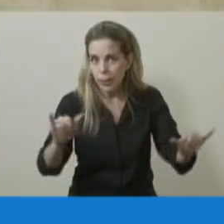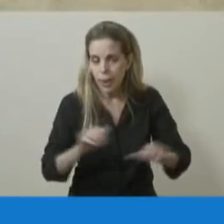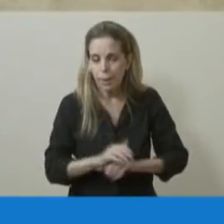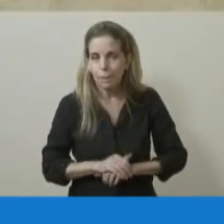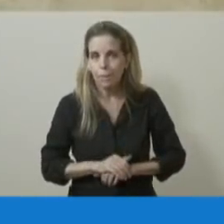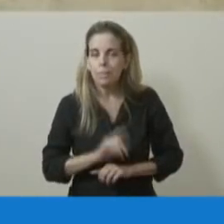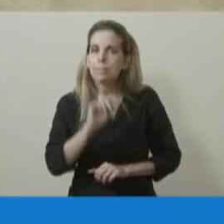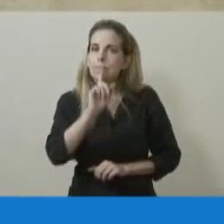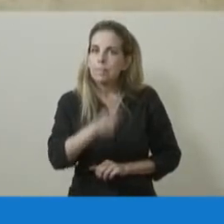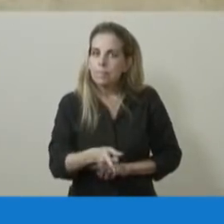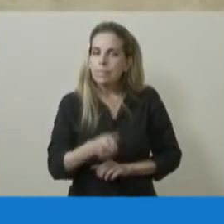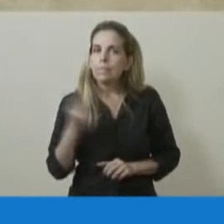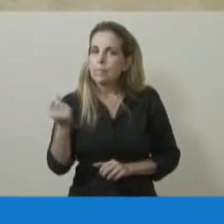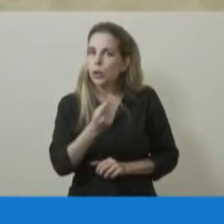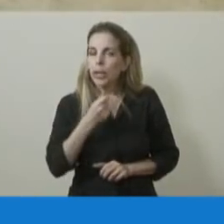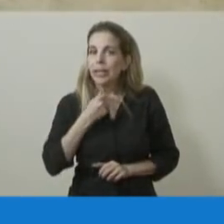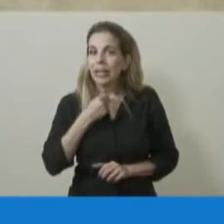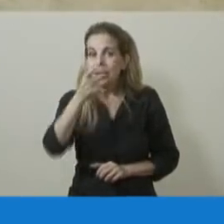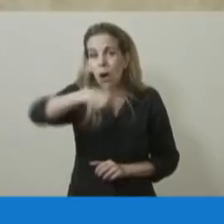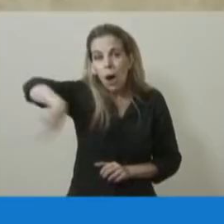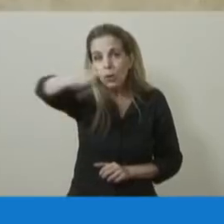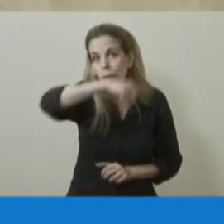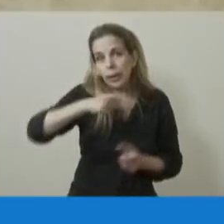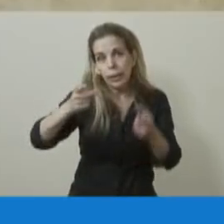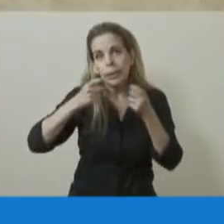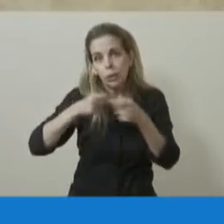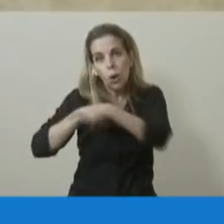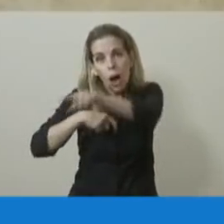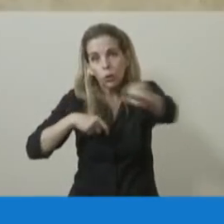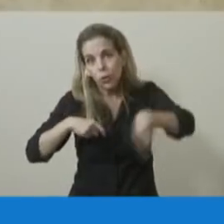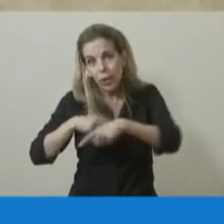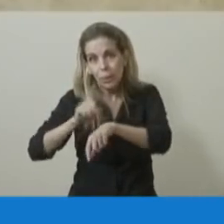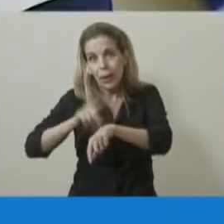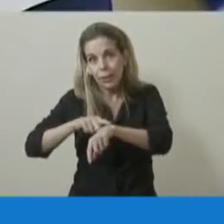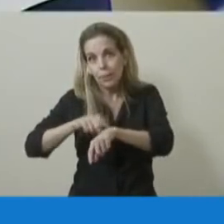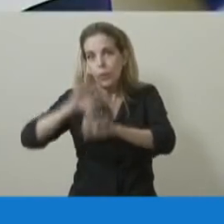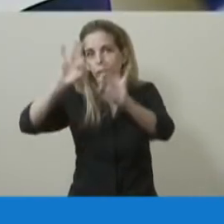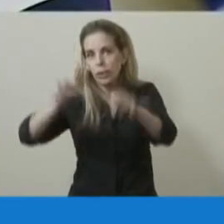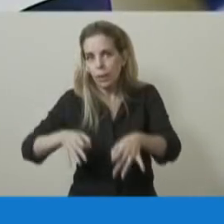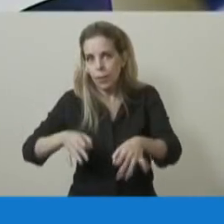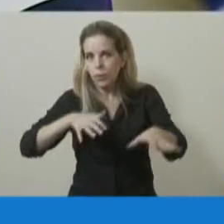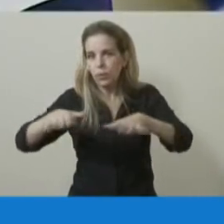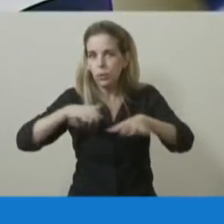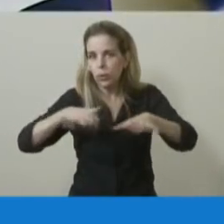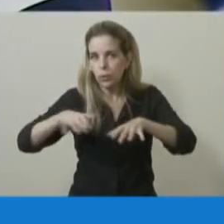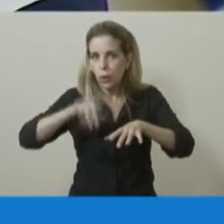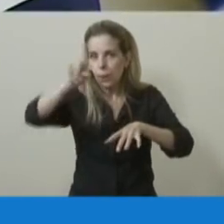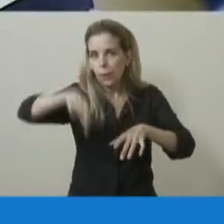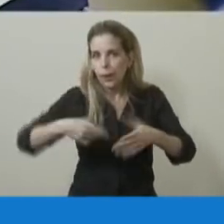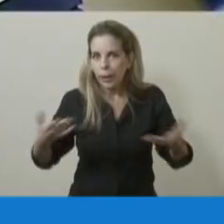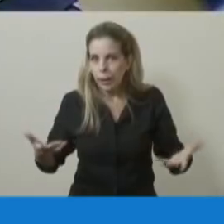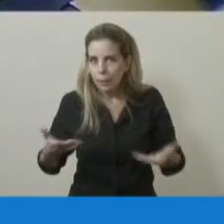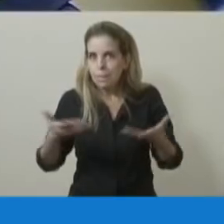Y quiero contar con ustedes para lo que se viene, para el tiempo que se viene. Yo siempre digo